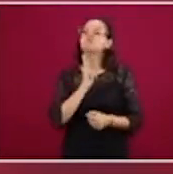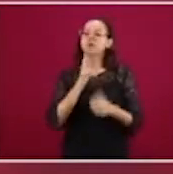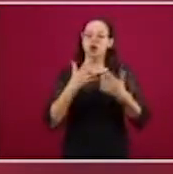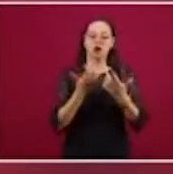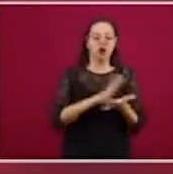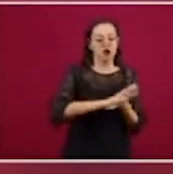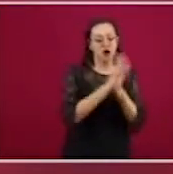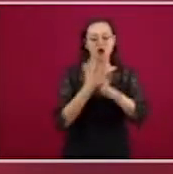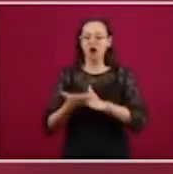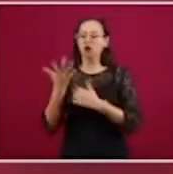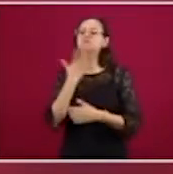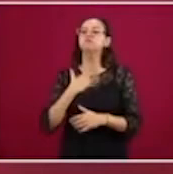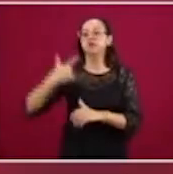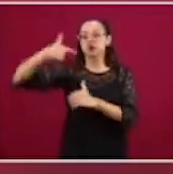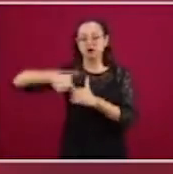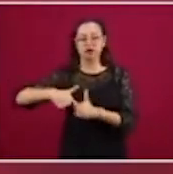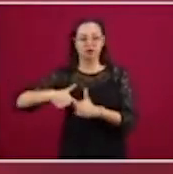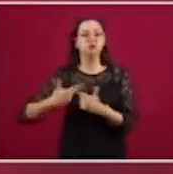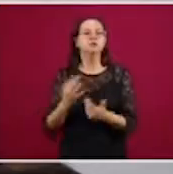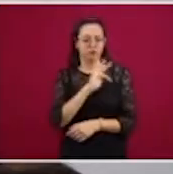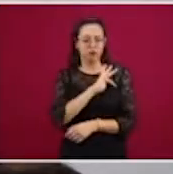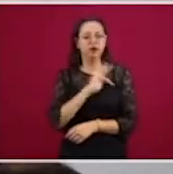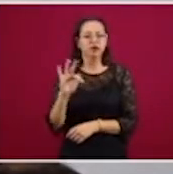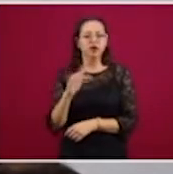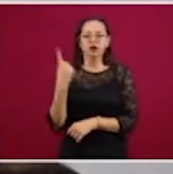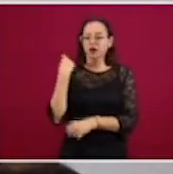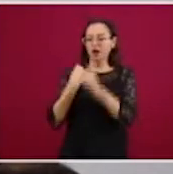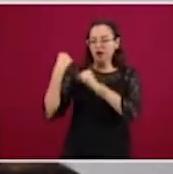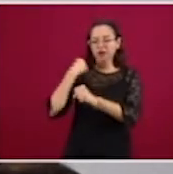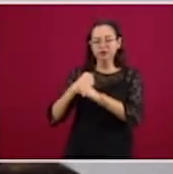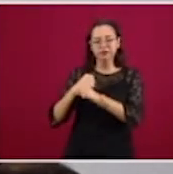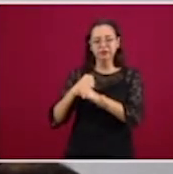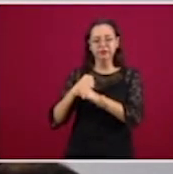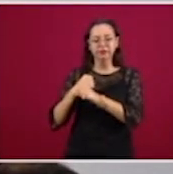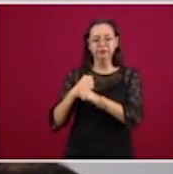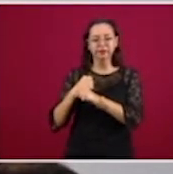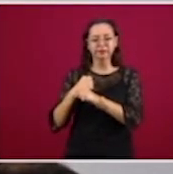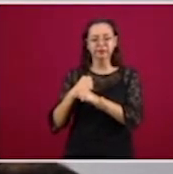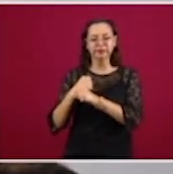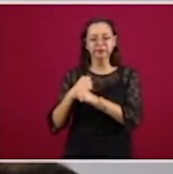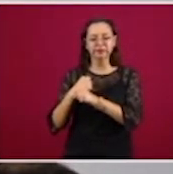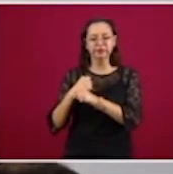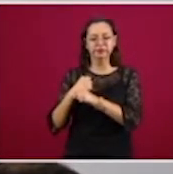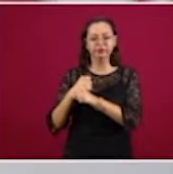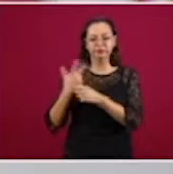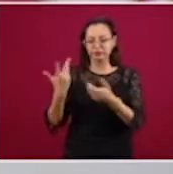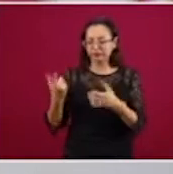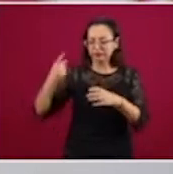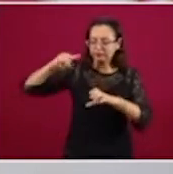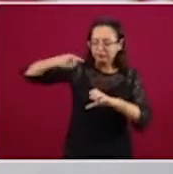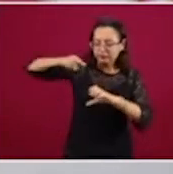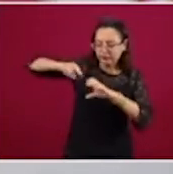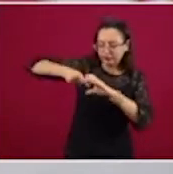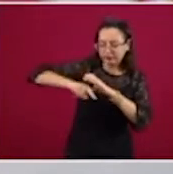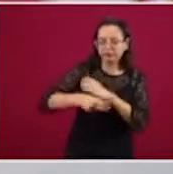Empezamos desde el año pasado, así como se perforaron